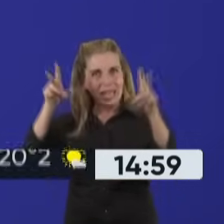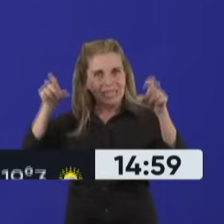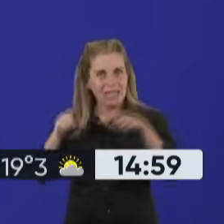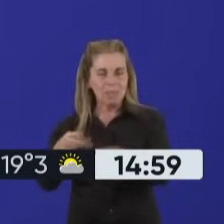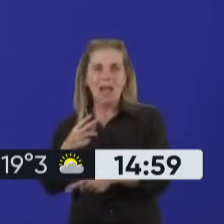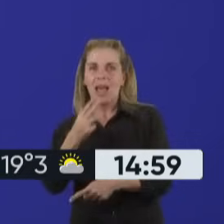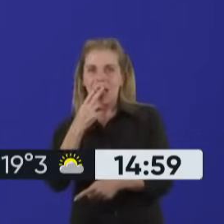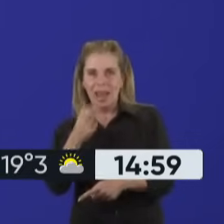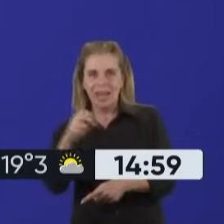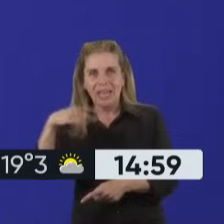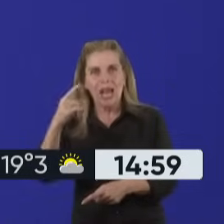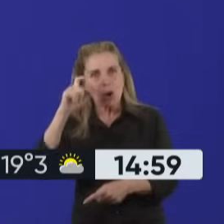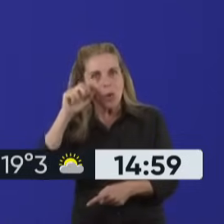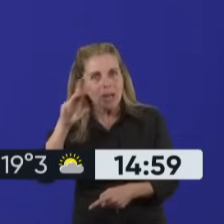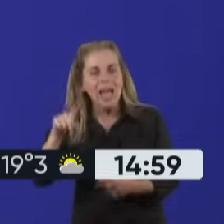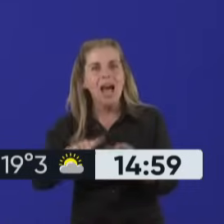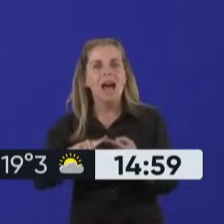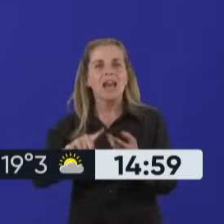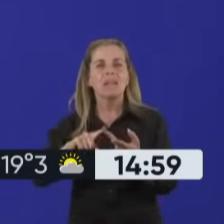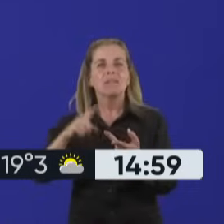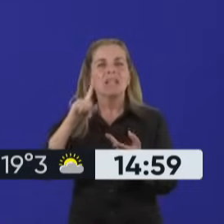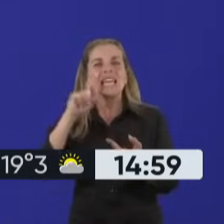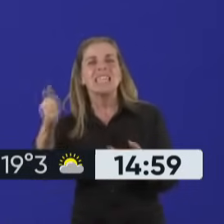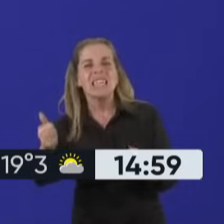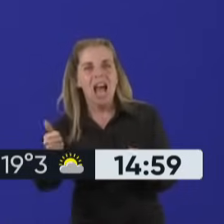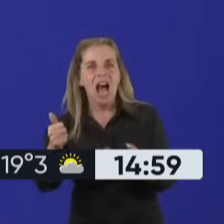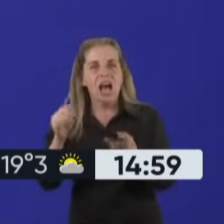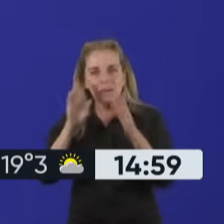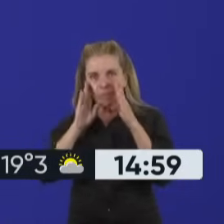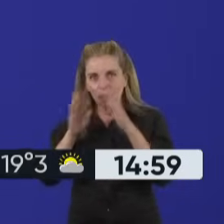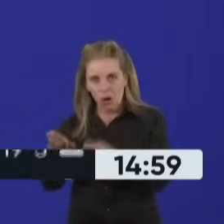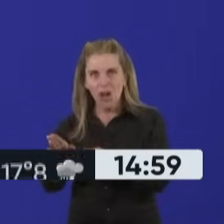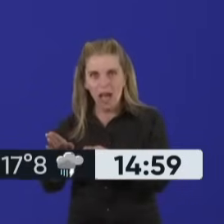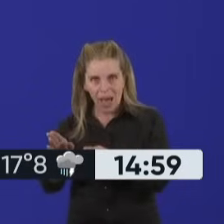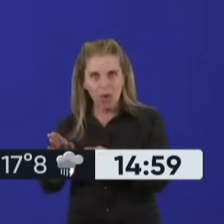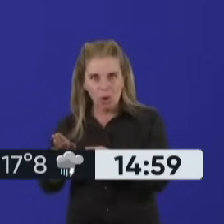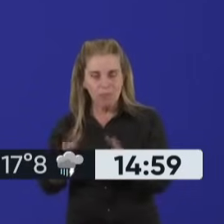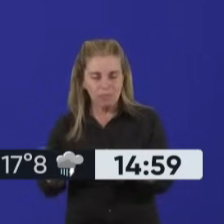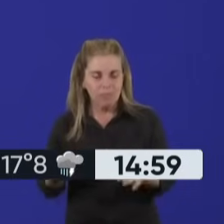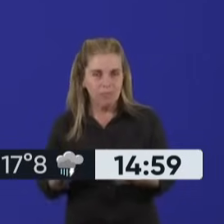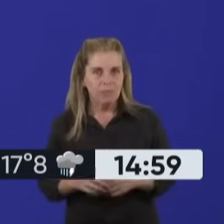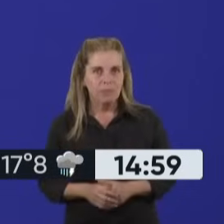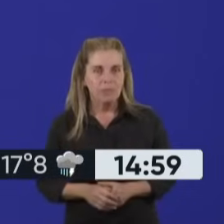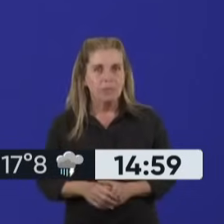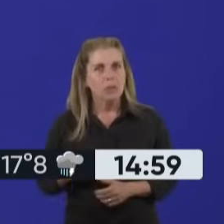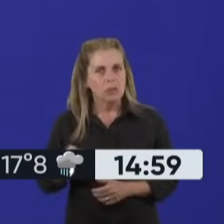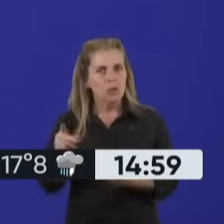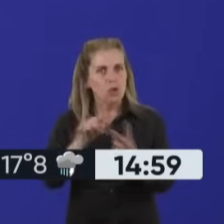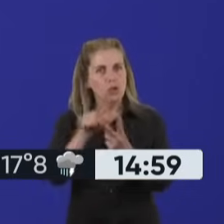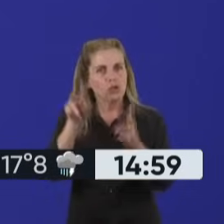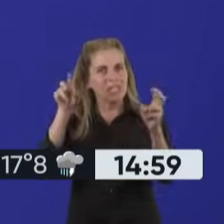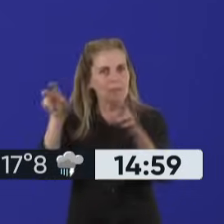nuclear y los temas de inteligencia artificial, porque obviamente los data centers hay que alimentarlos,